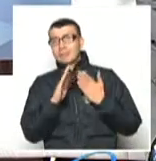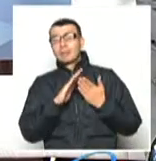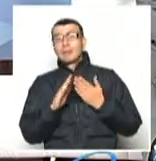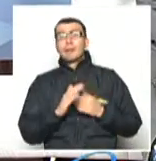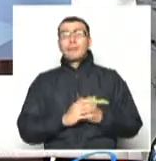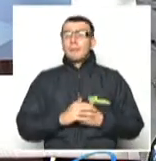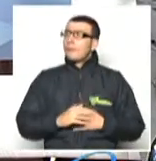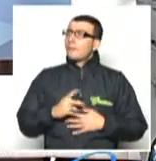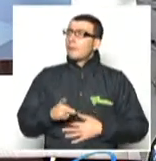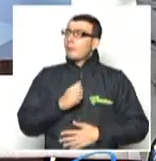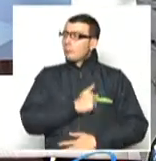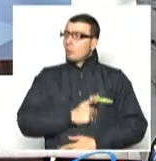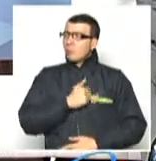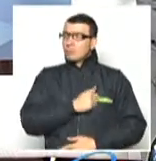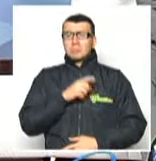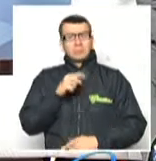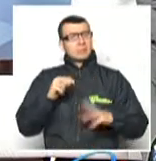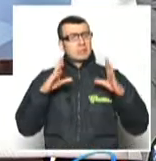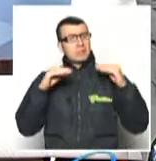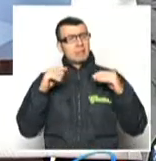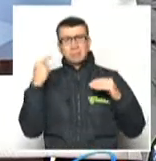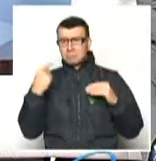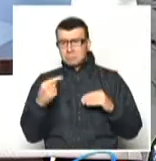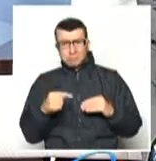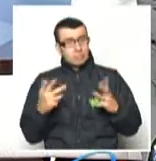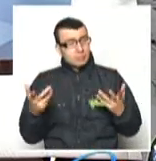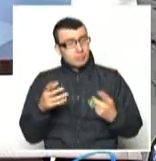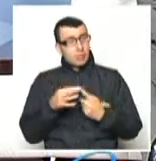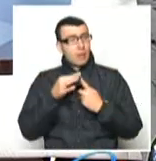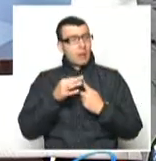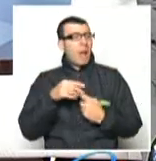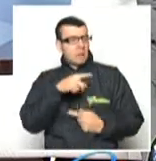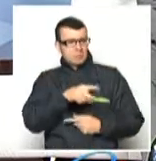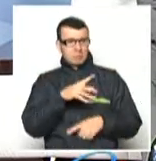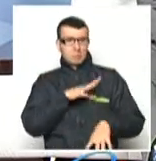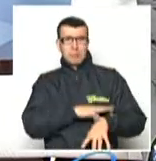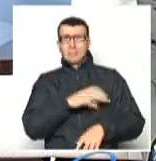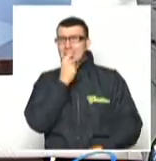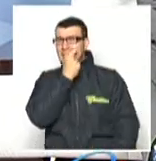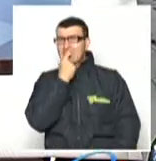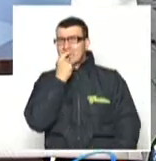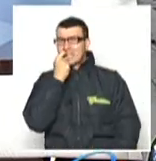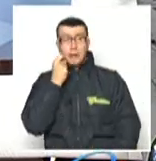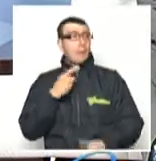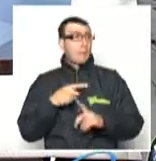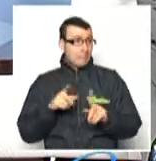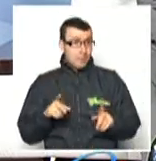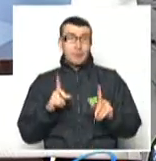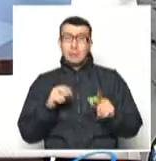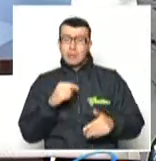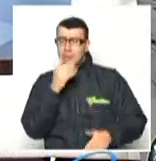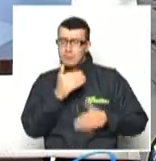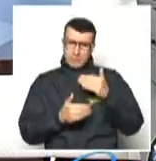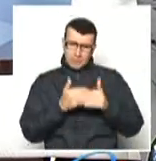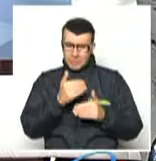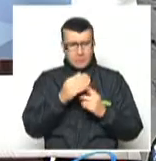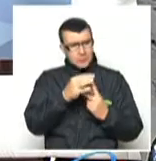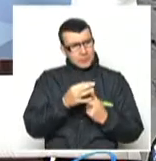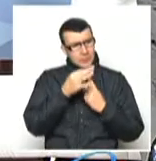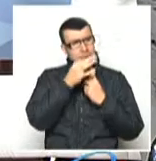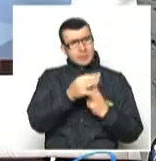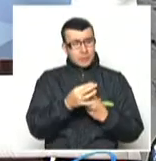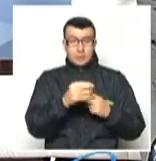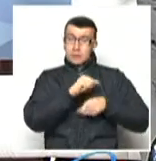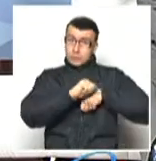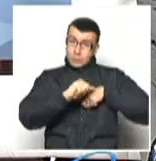qué consiste esa especialidad, porque muchos dicen, sí, es odontólogo, pero es que hay un proceso educativo de especialidad, de inversión